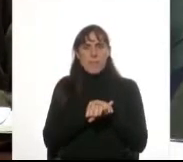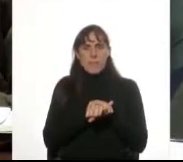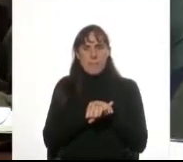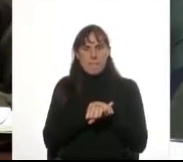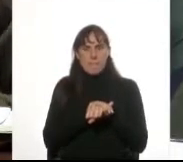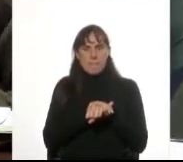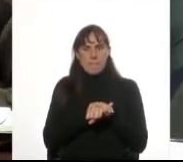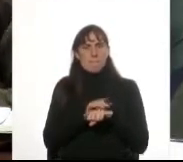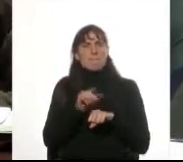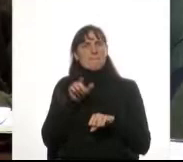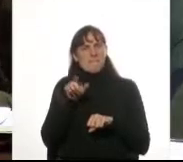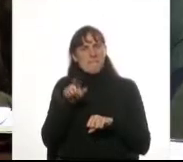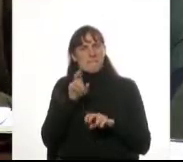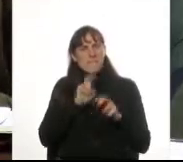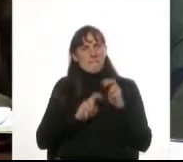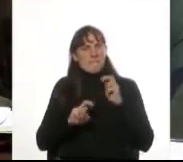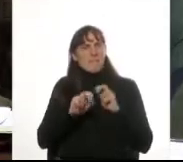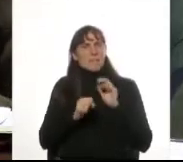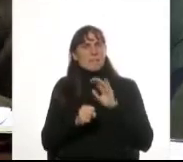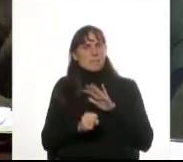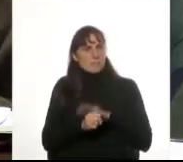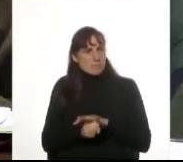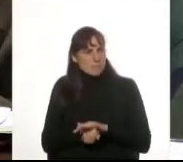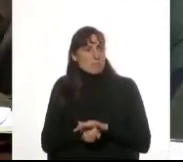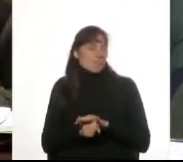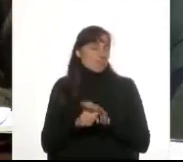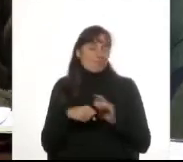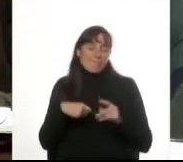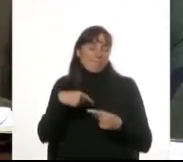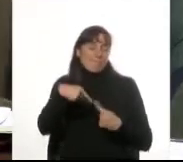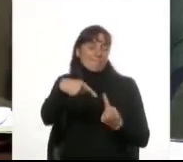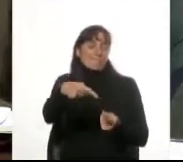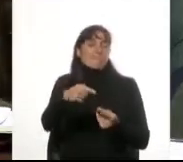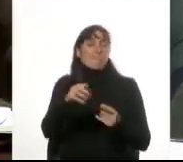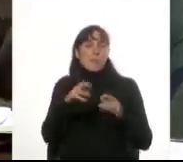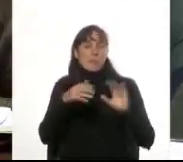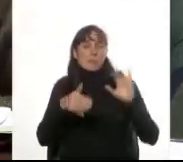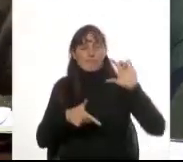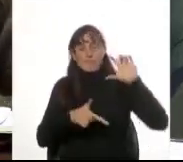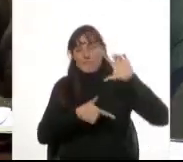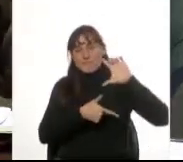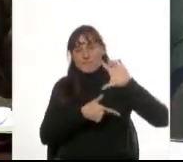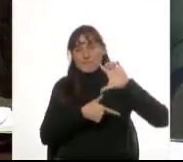Esta desacreditación está produciendo movimientos por todas partes. América Latina